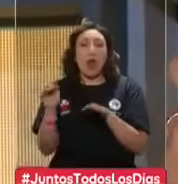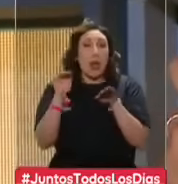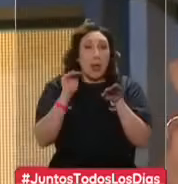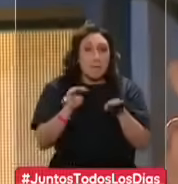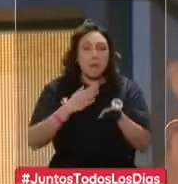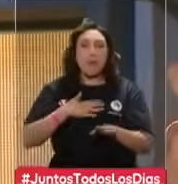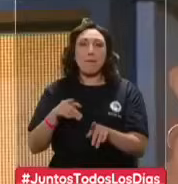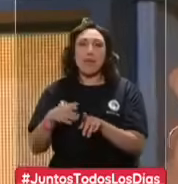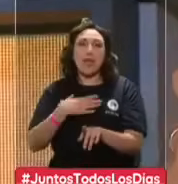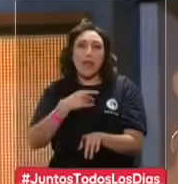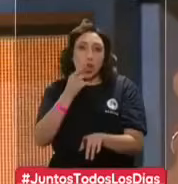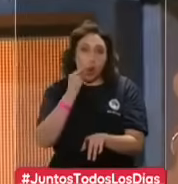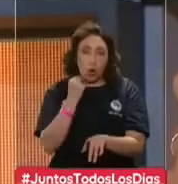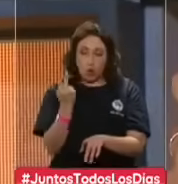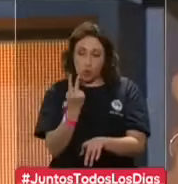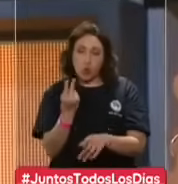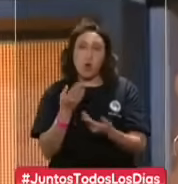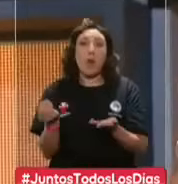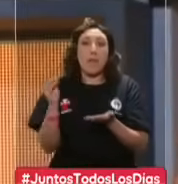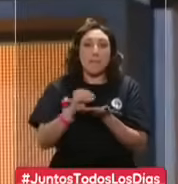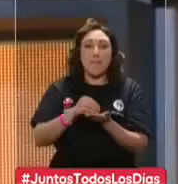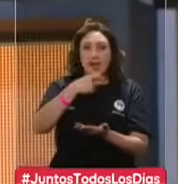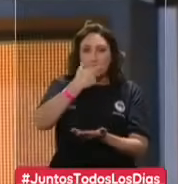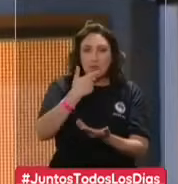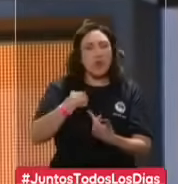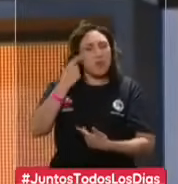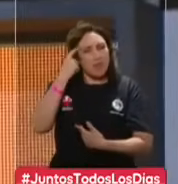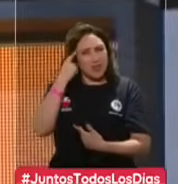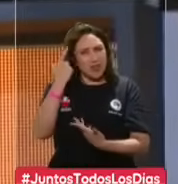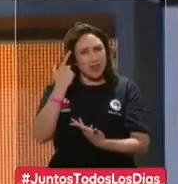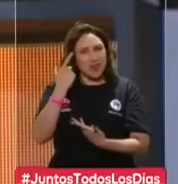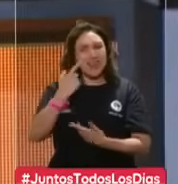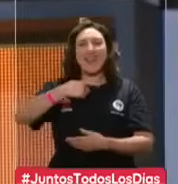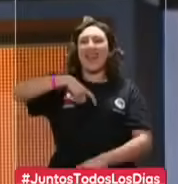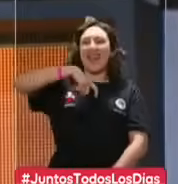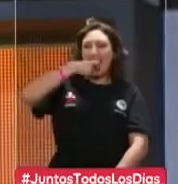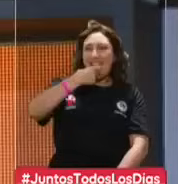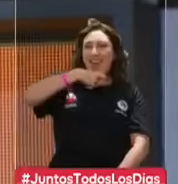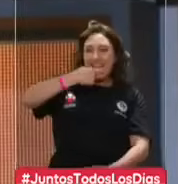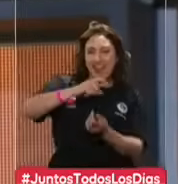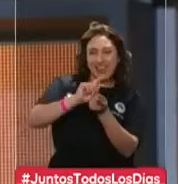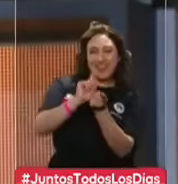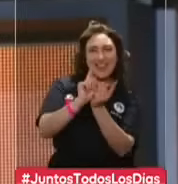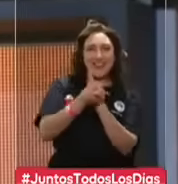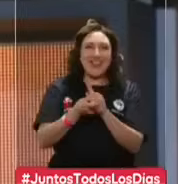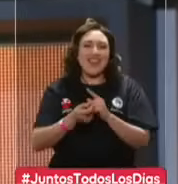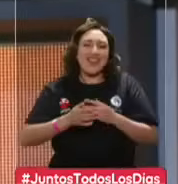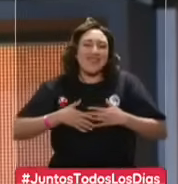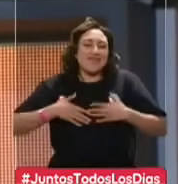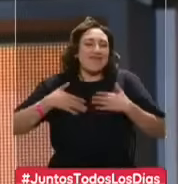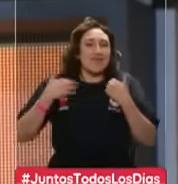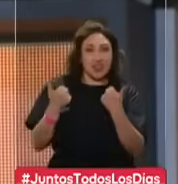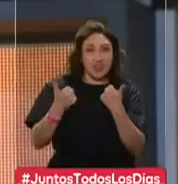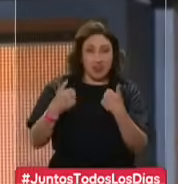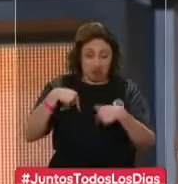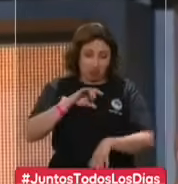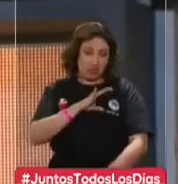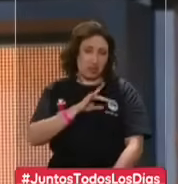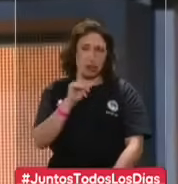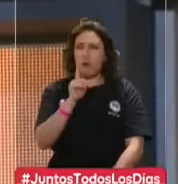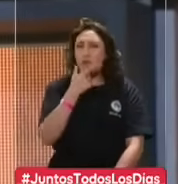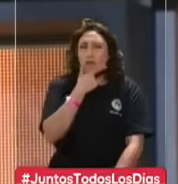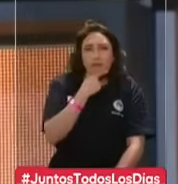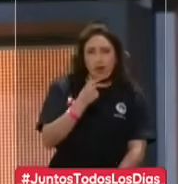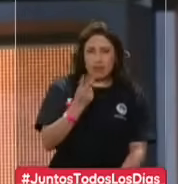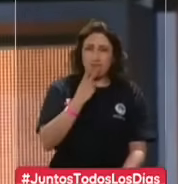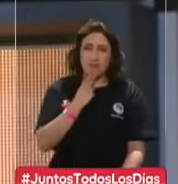yo creo que el humor es terapéutico, o sea, en un país como el nuestro, que no es fácil vivir, pero que nosotros sabemos